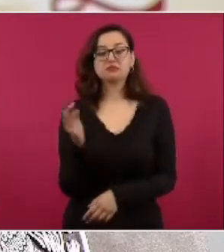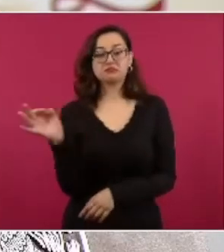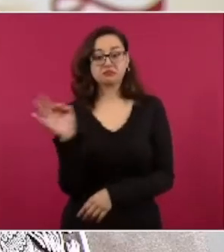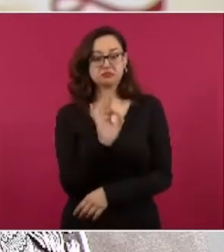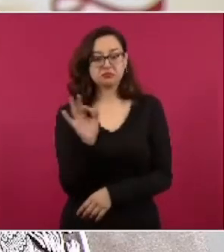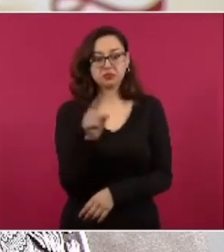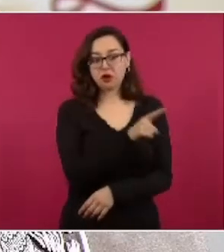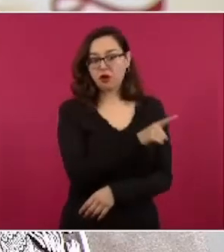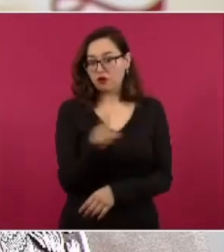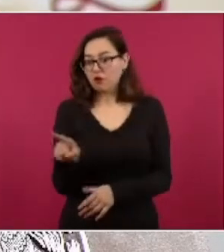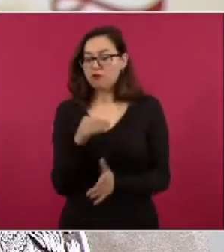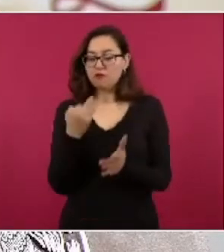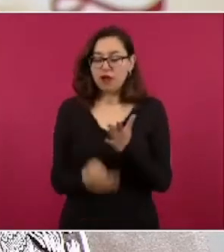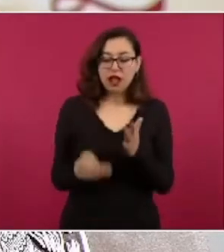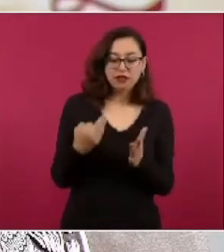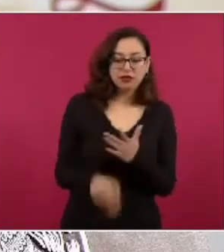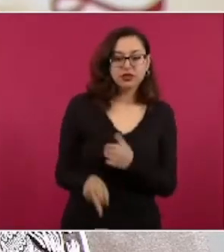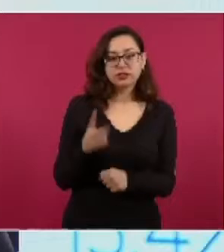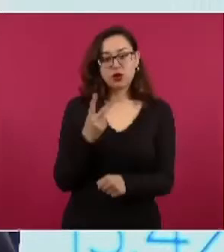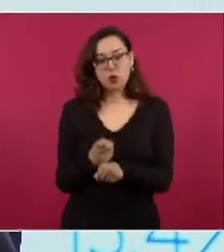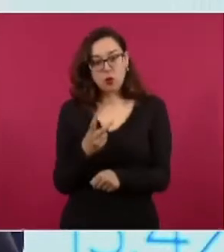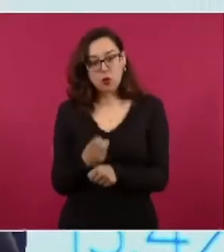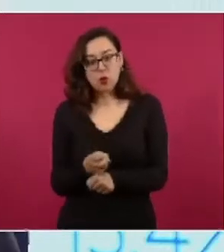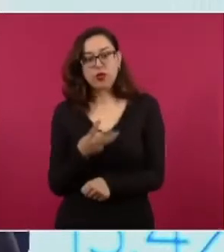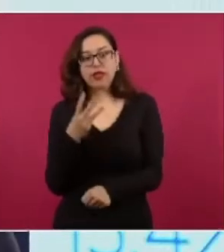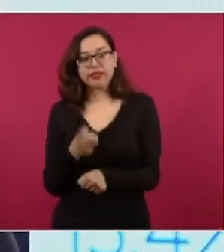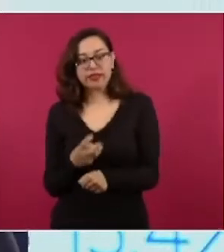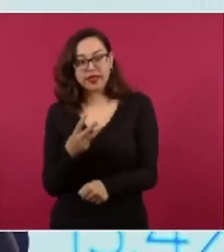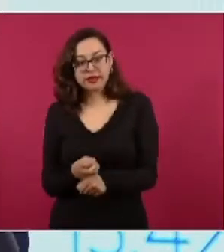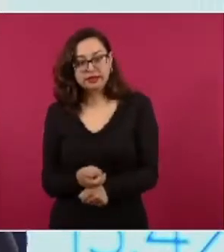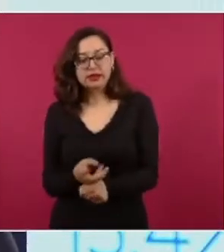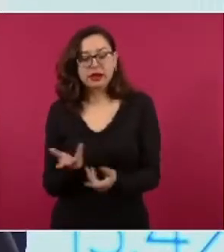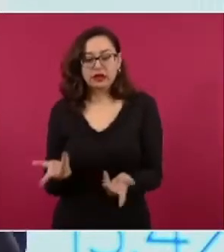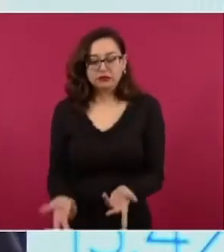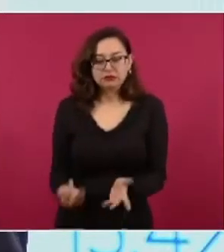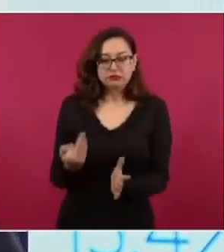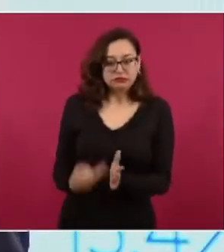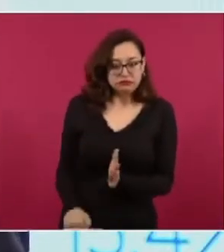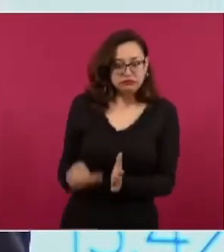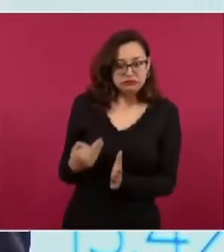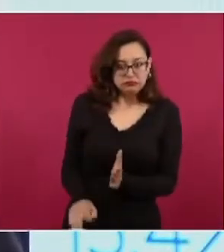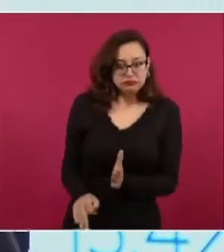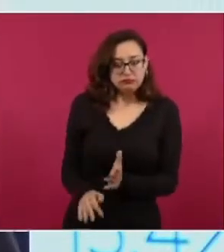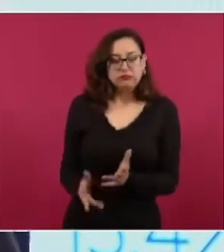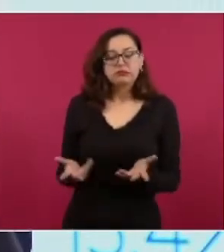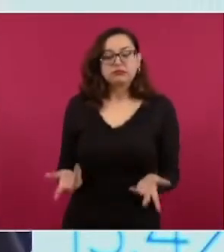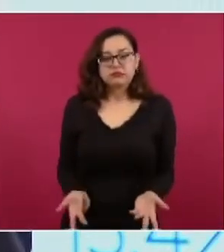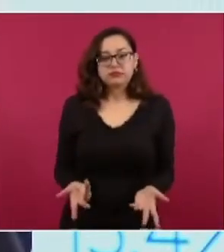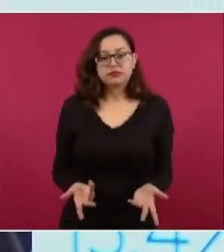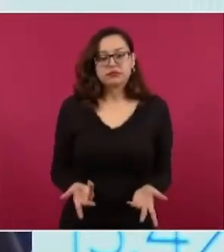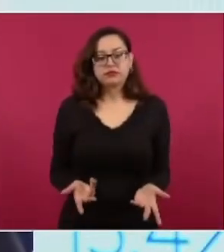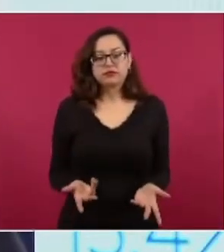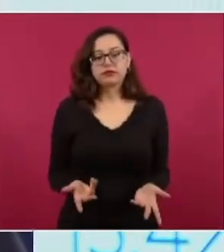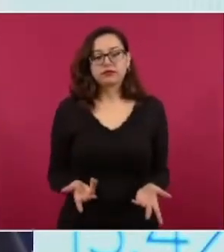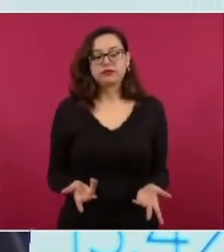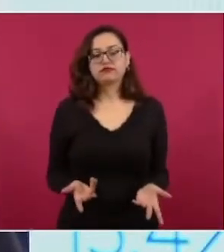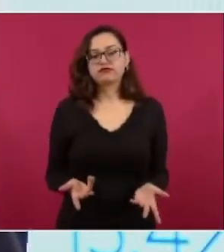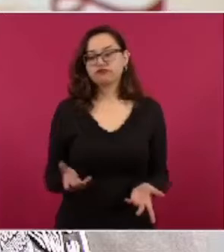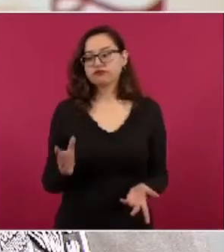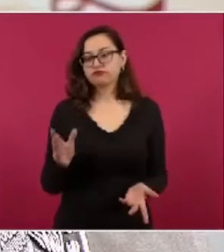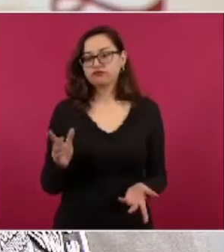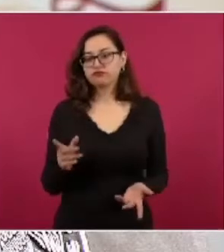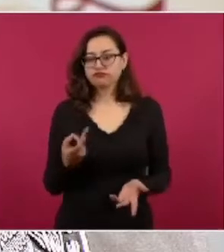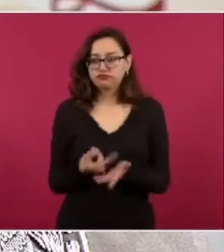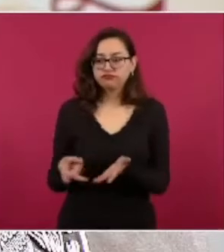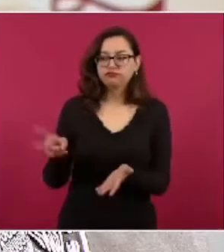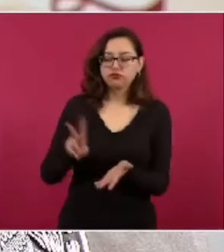tercera dosis, en el caso de los esquemas de doble dosis o segunda en los esquemas como CanSino de una sola dosis, es decir, los